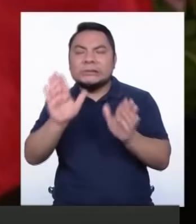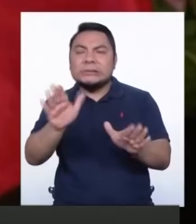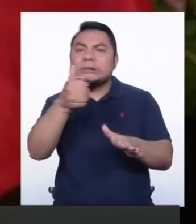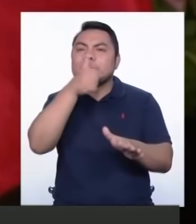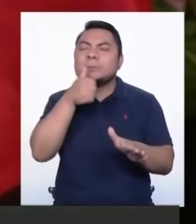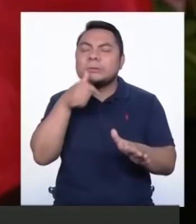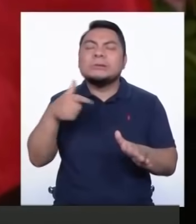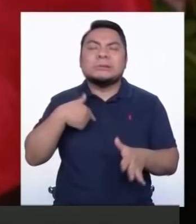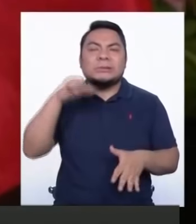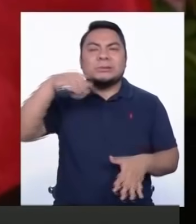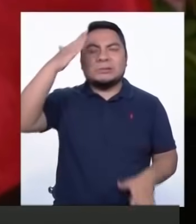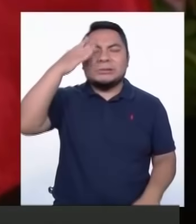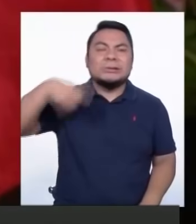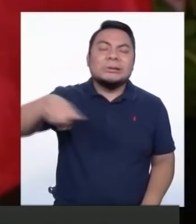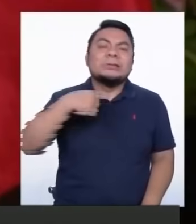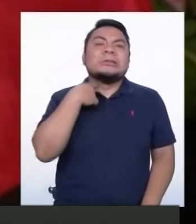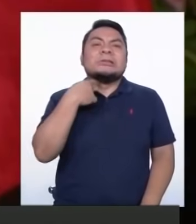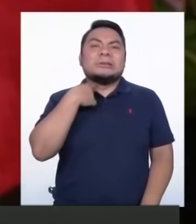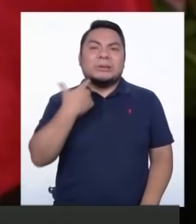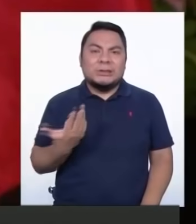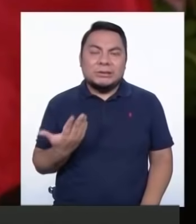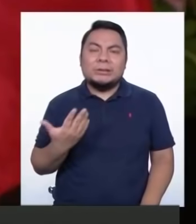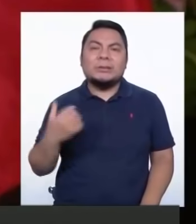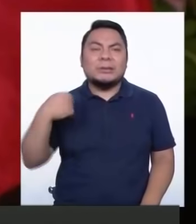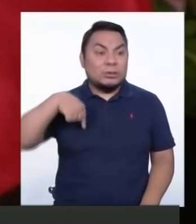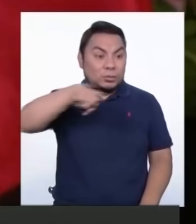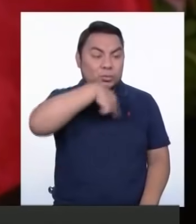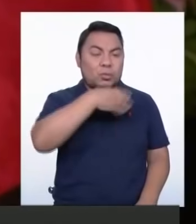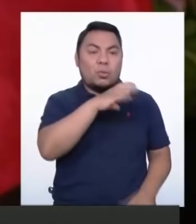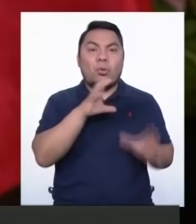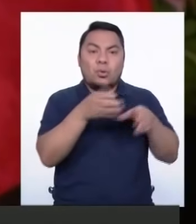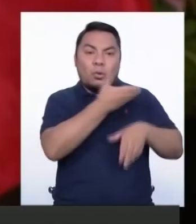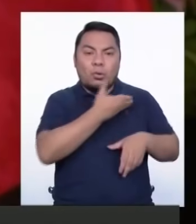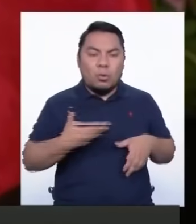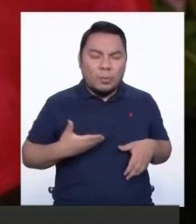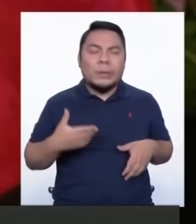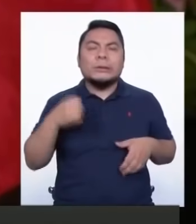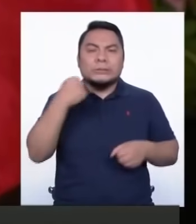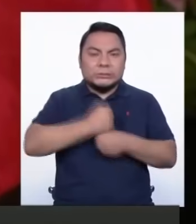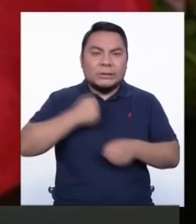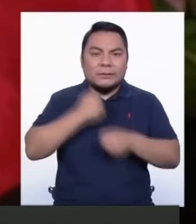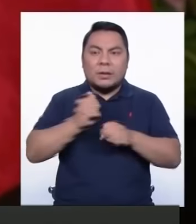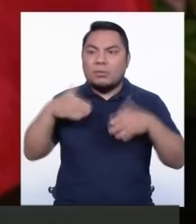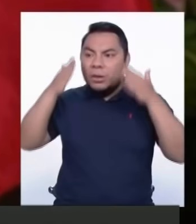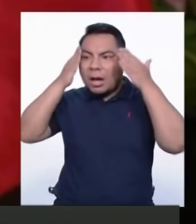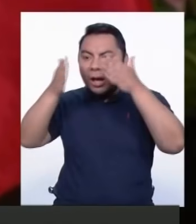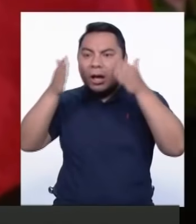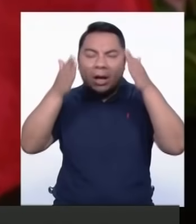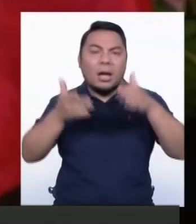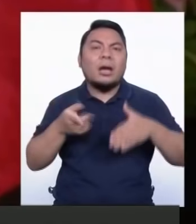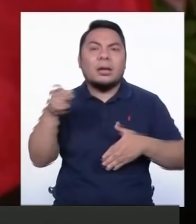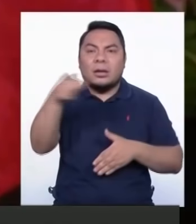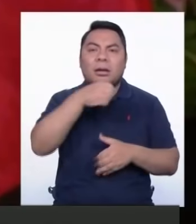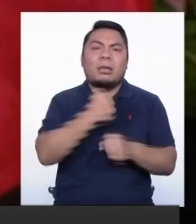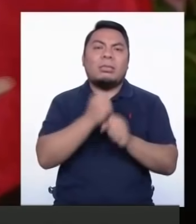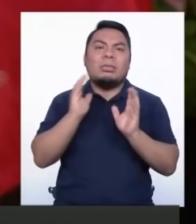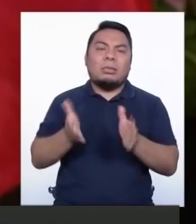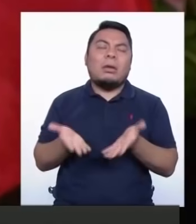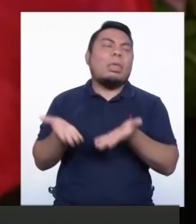estamos como gobierno poniendo todo el esfuerzo para atender y no dejar de lado a los